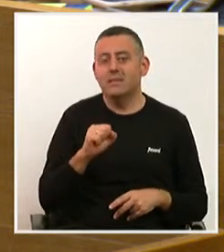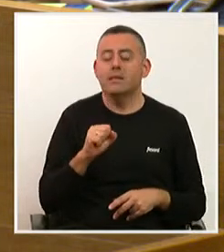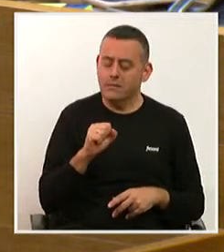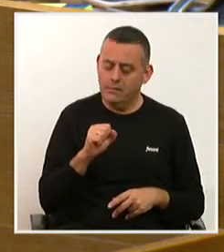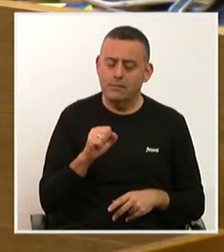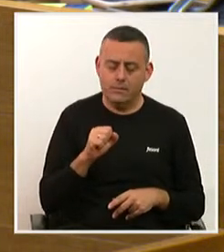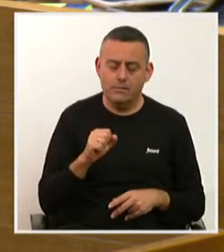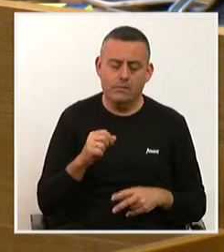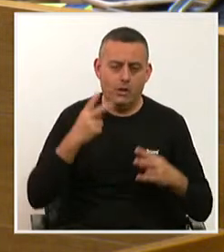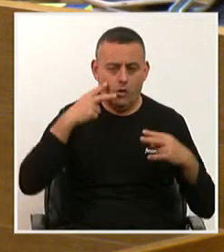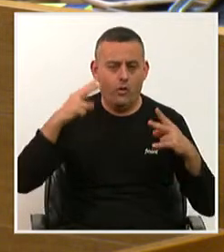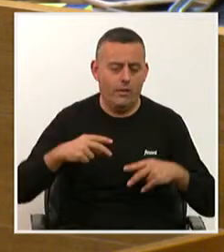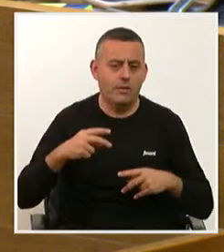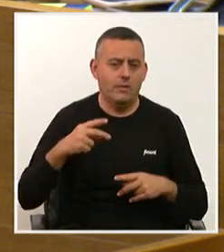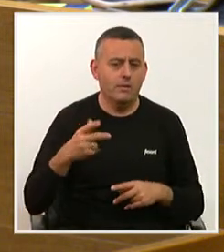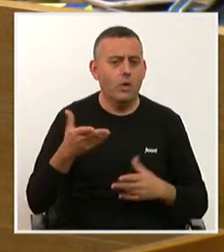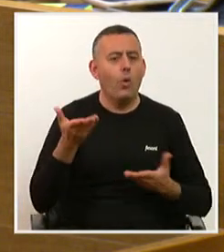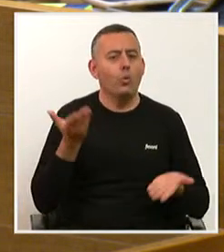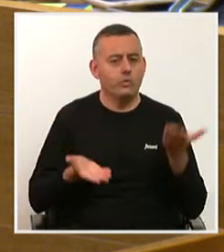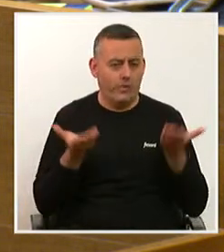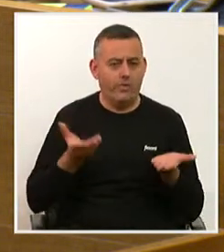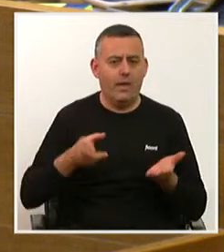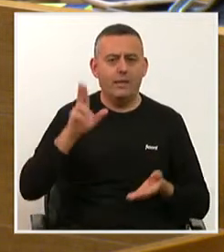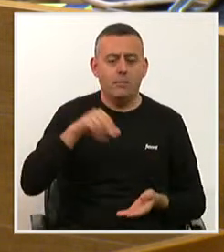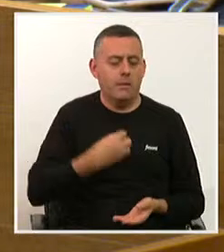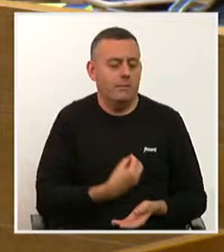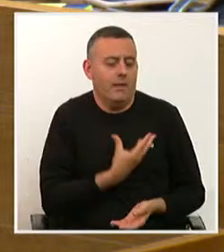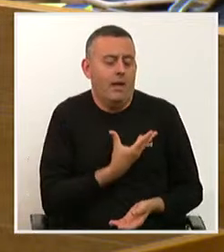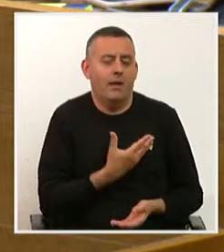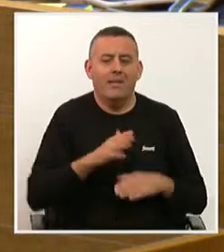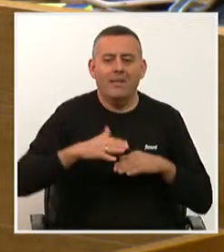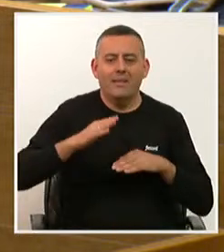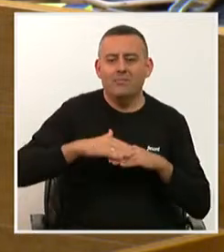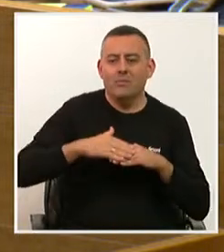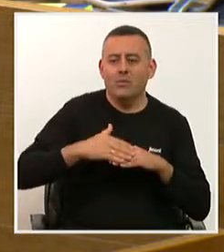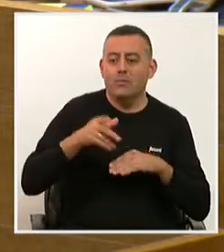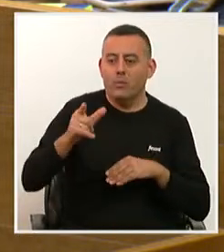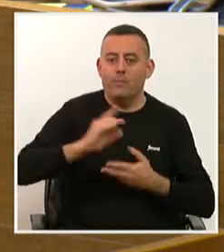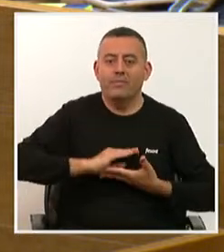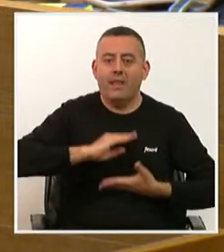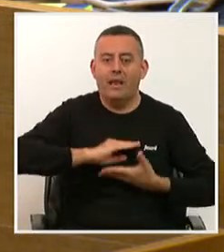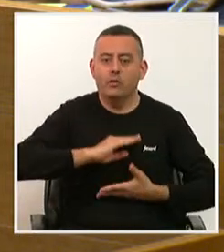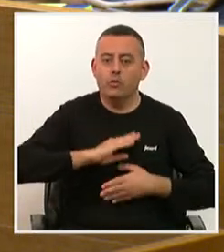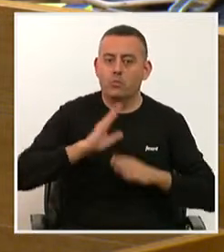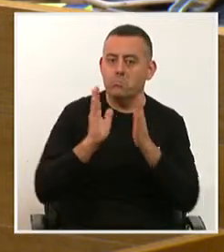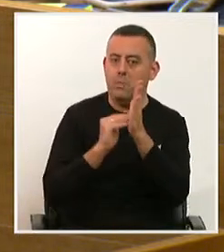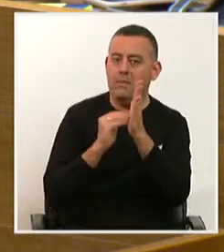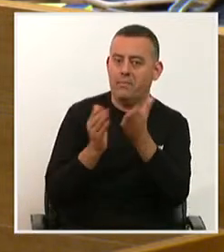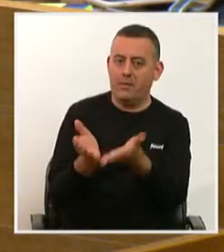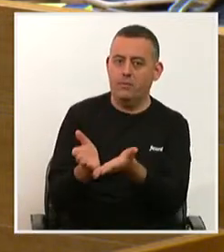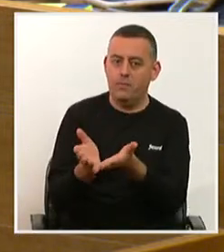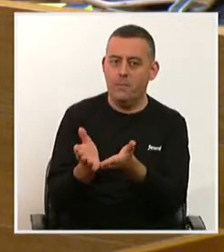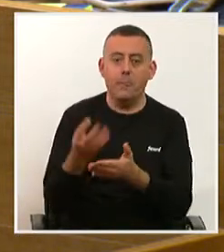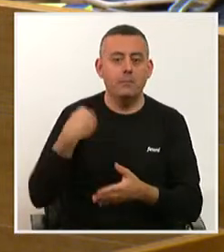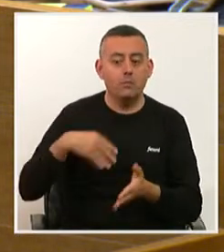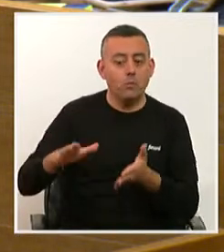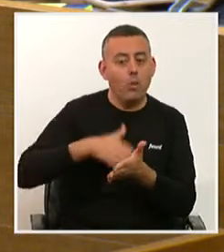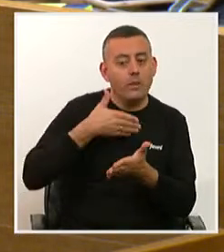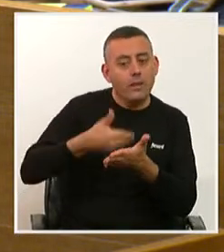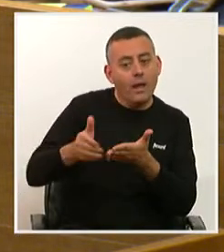una de y vo y estima uneta que